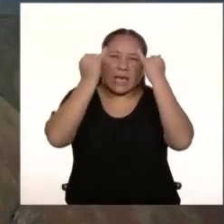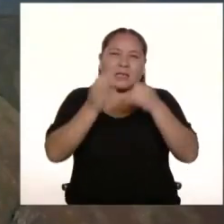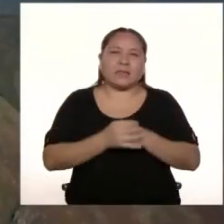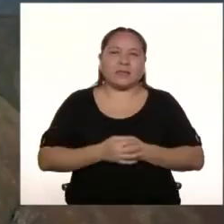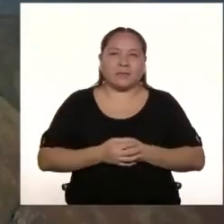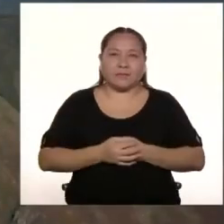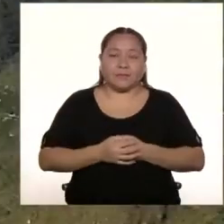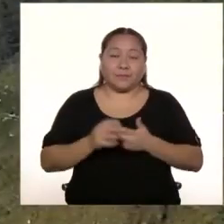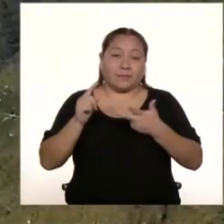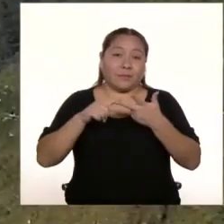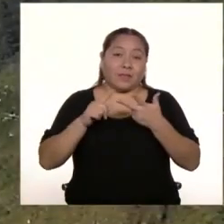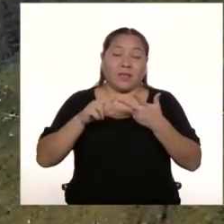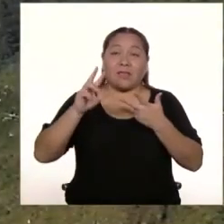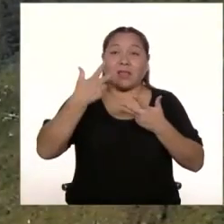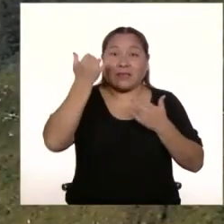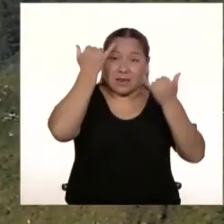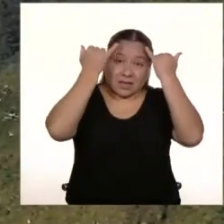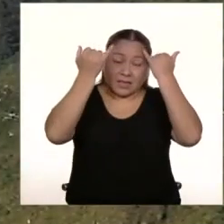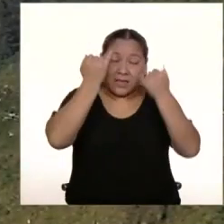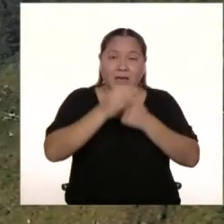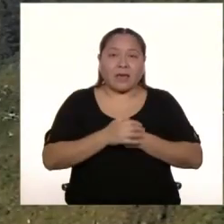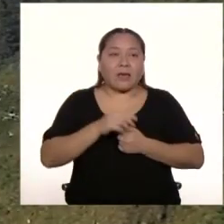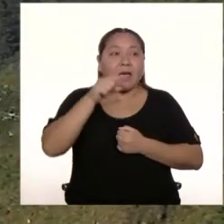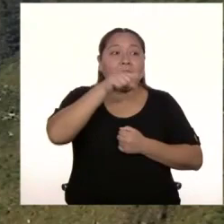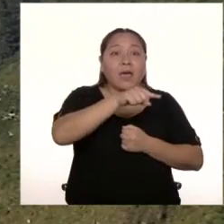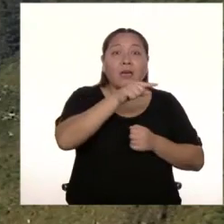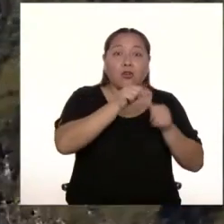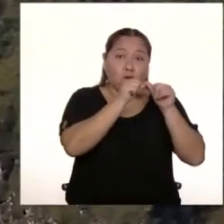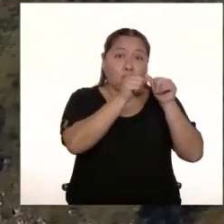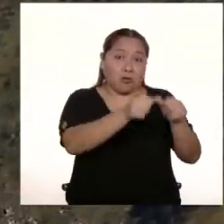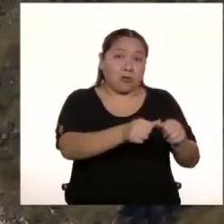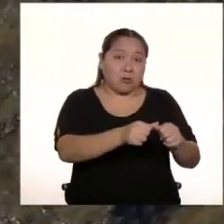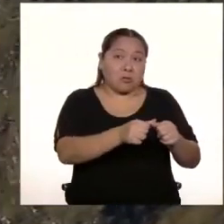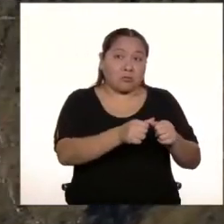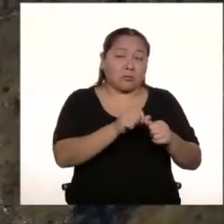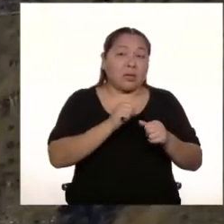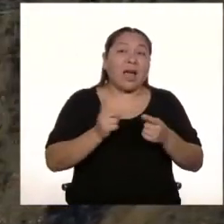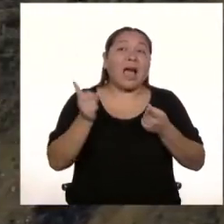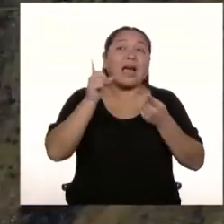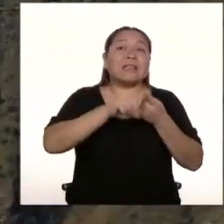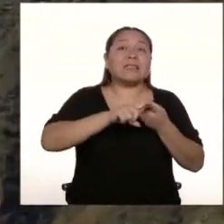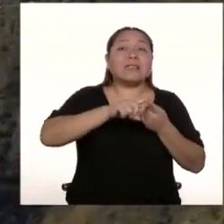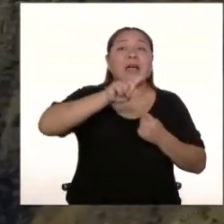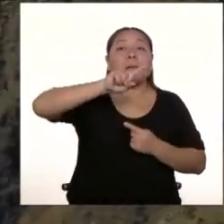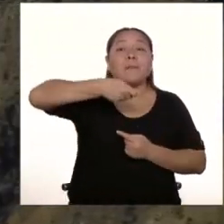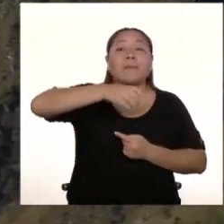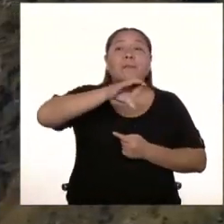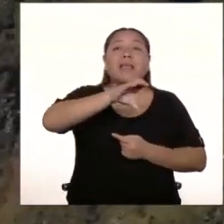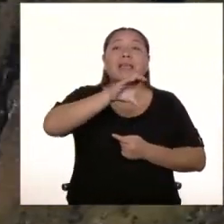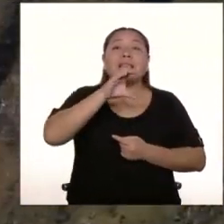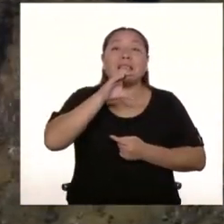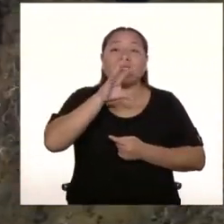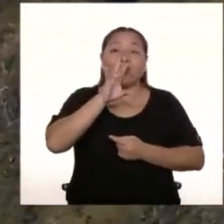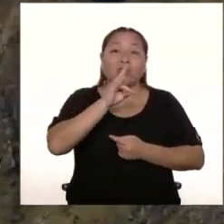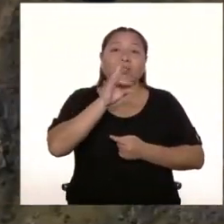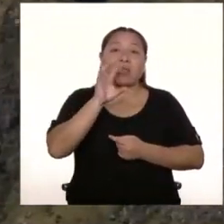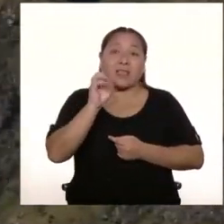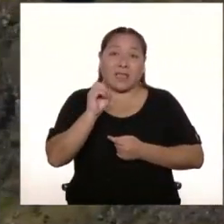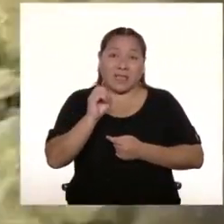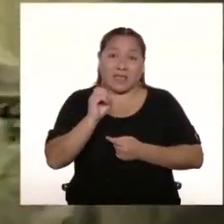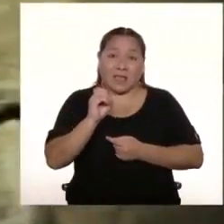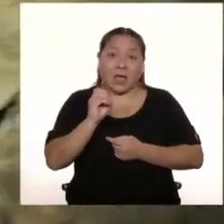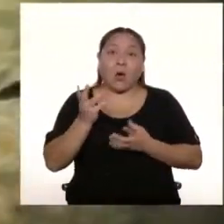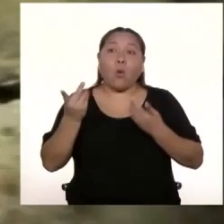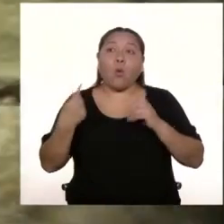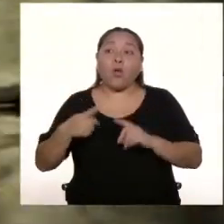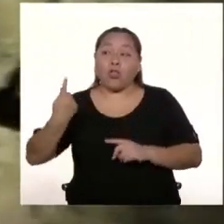La tercera teoría es que Machu Picchu continuó siendo habitada hasta 1570, cuando los conquistadores dispusieron la